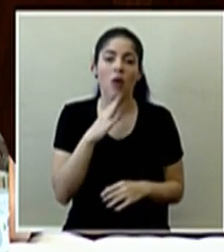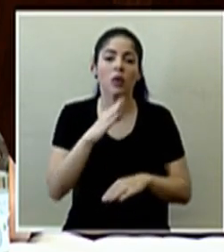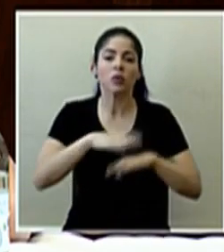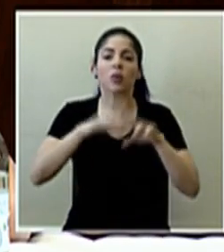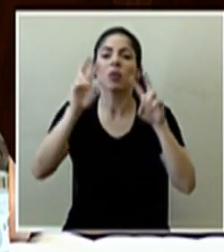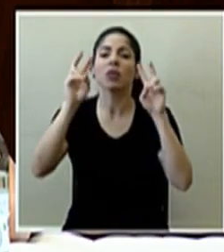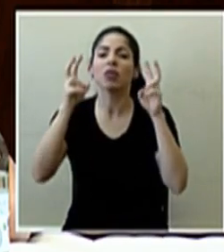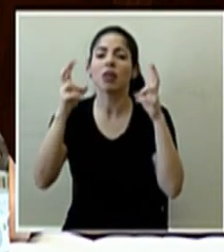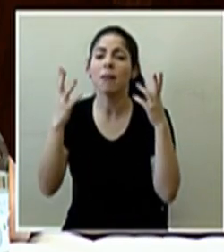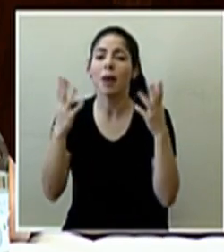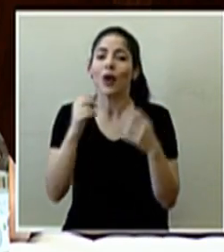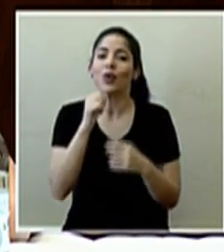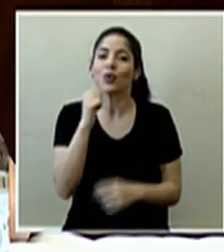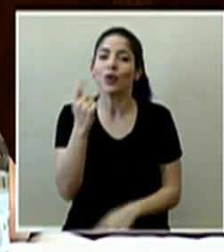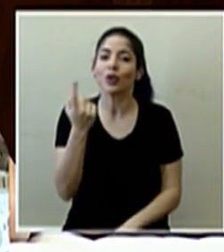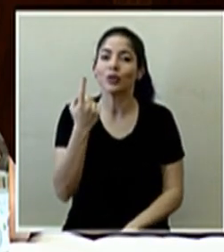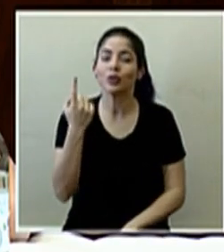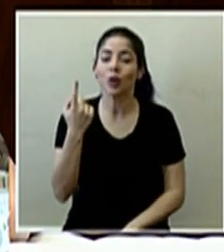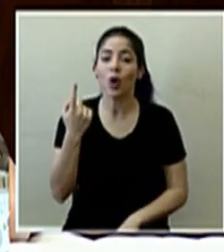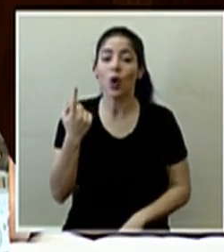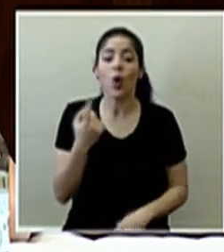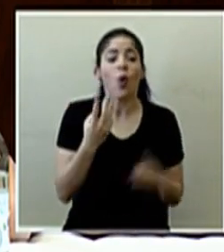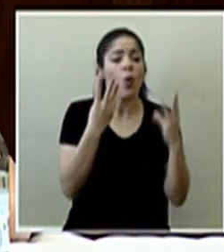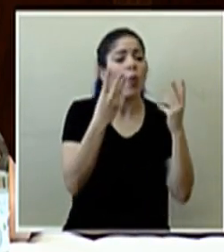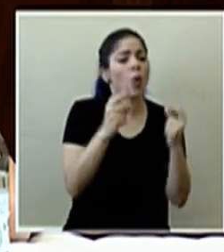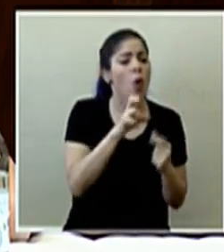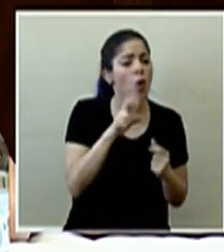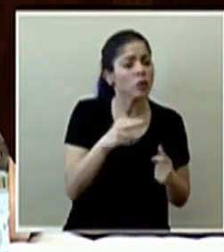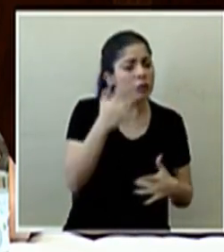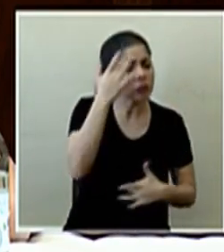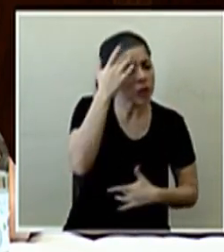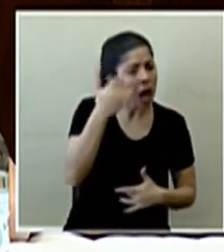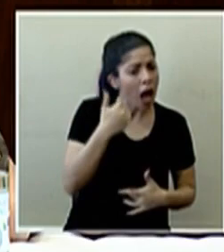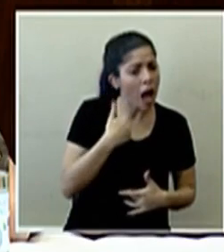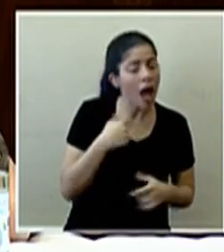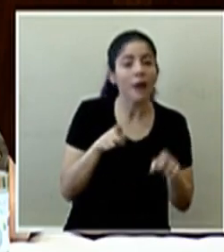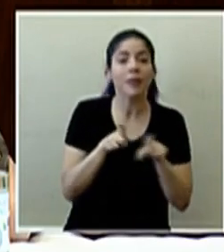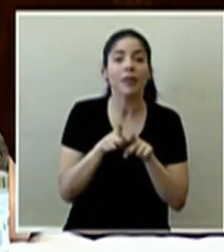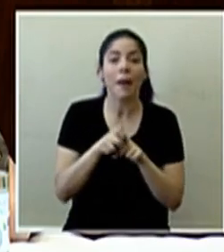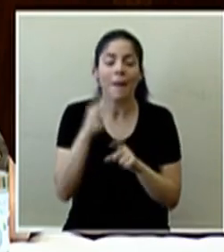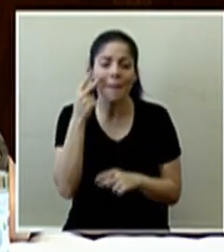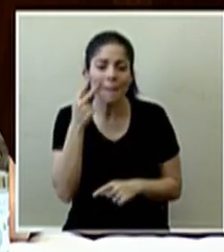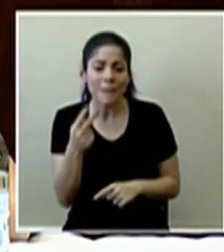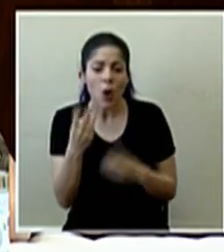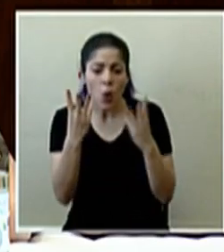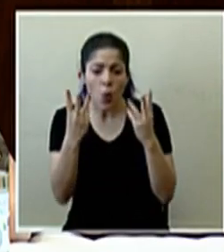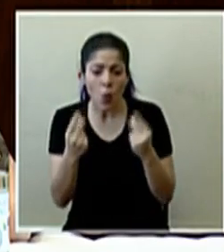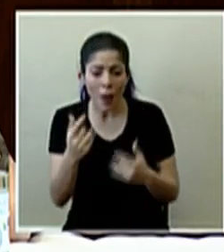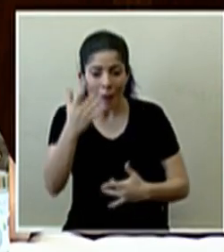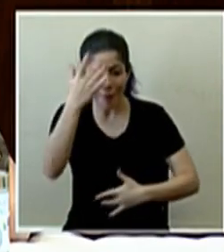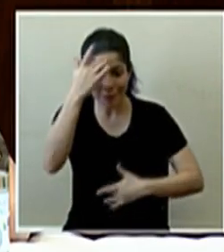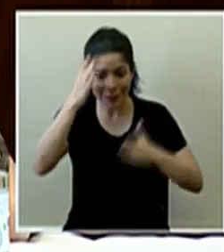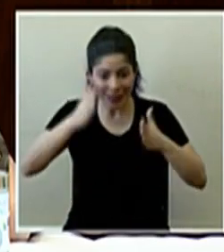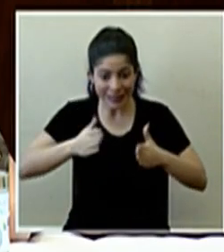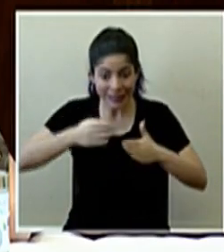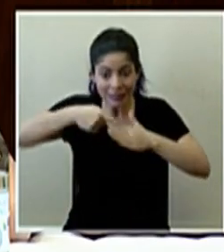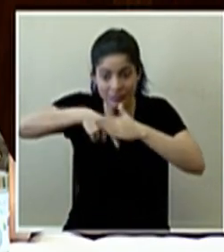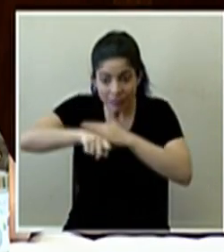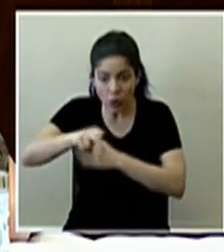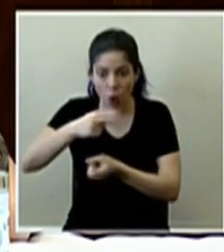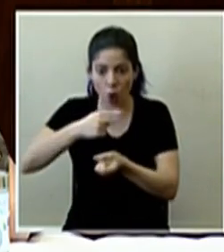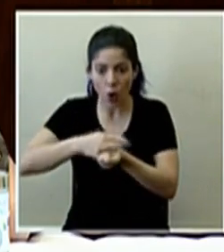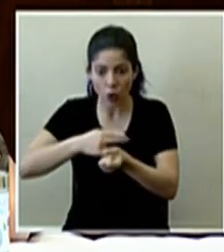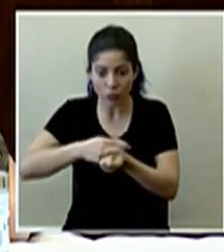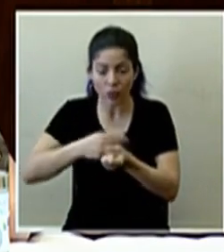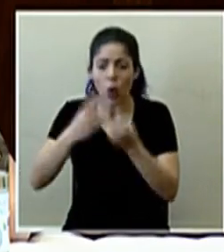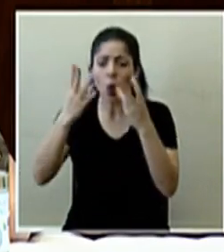tema de que no solamente es casos en Costa Rica, sino también analizar el tema de los pacientes ingresados, de lo que nos llega a los